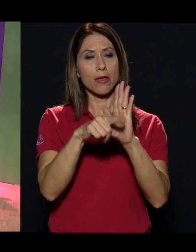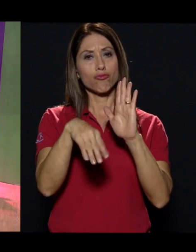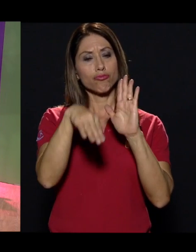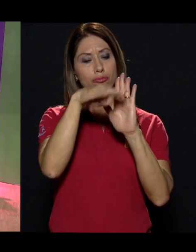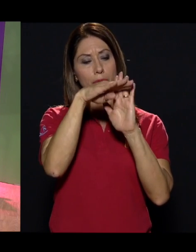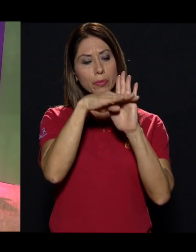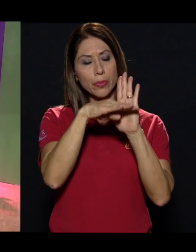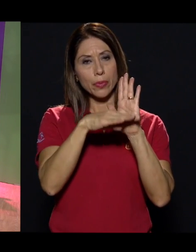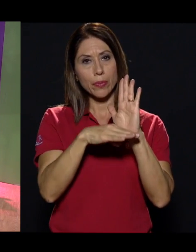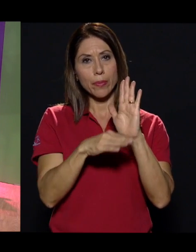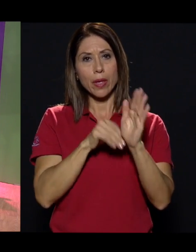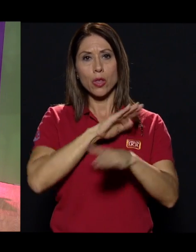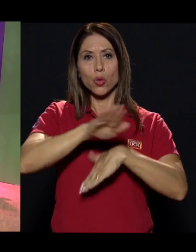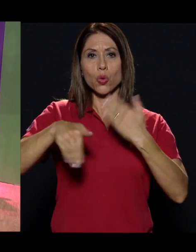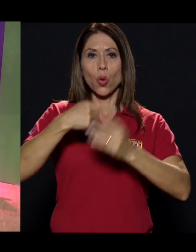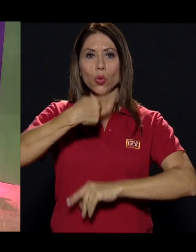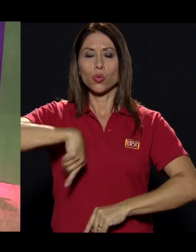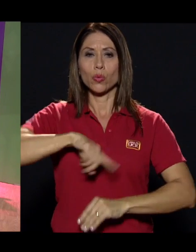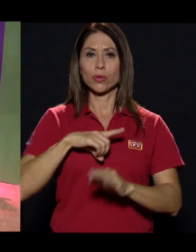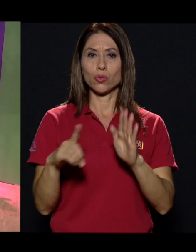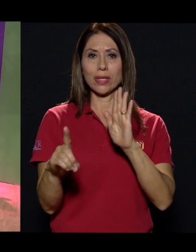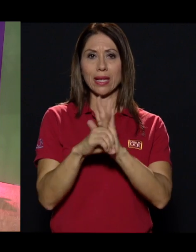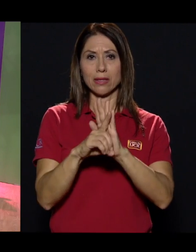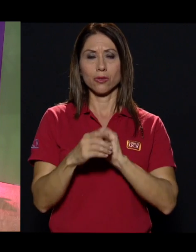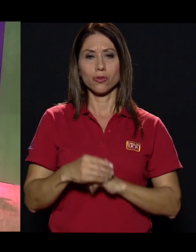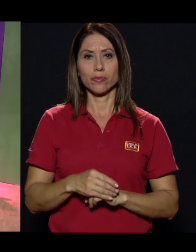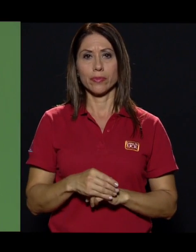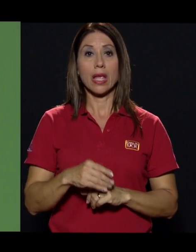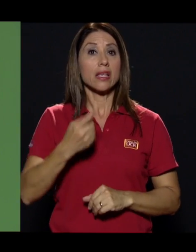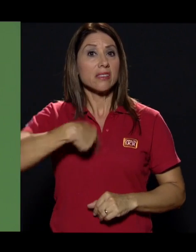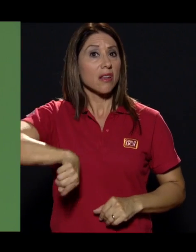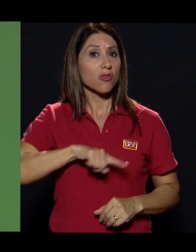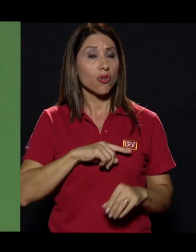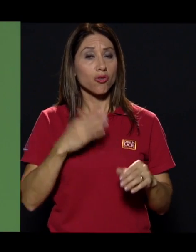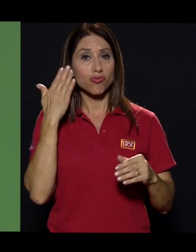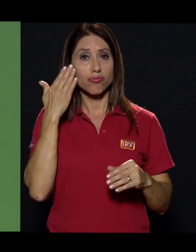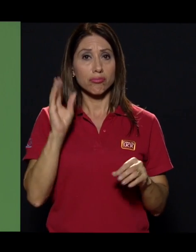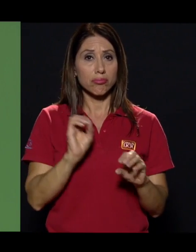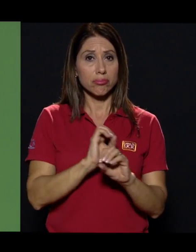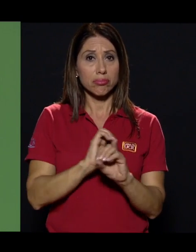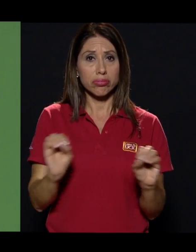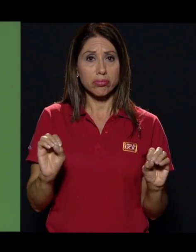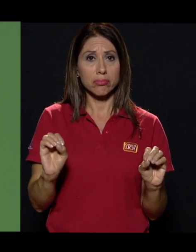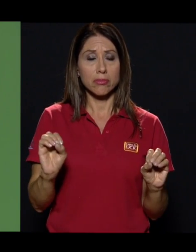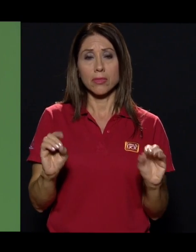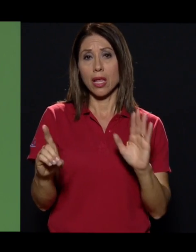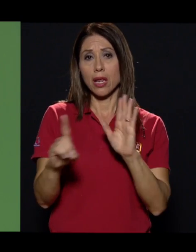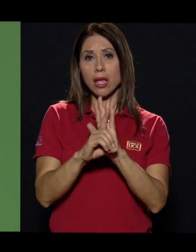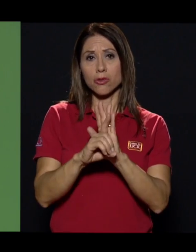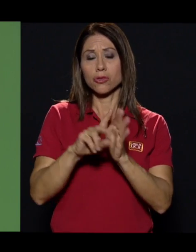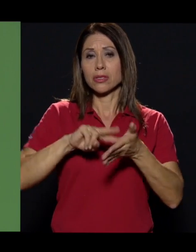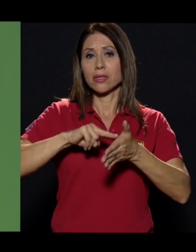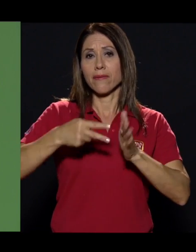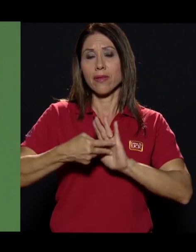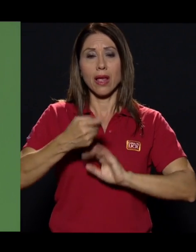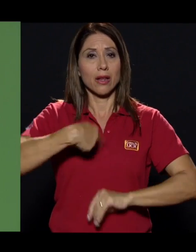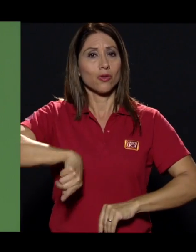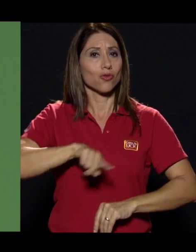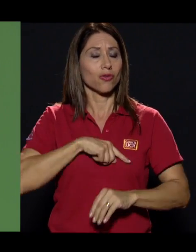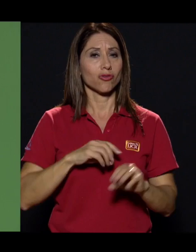todos nuestros derechos, ¿verdad? Si no conocemos o si no tenemos conocimiento de los derechos, no